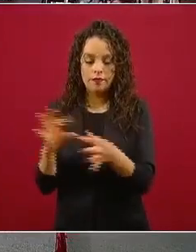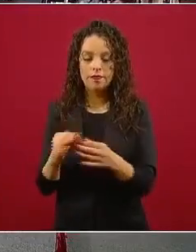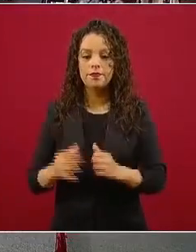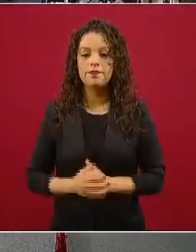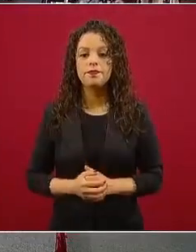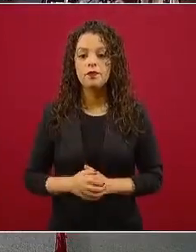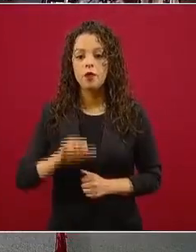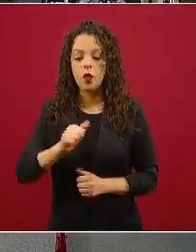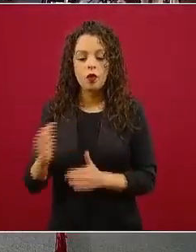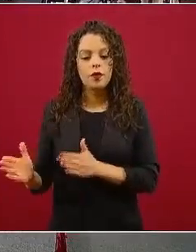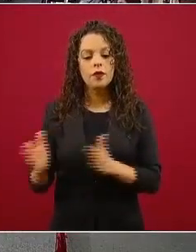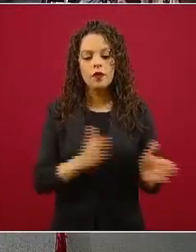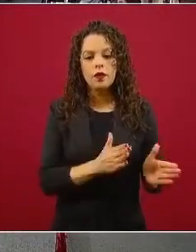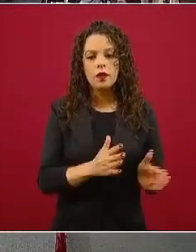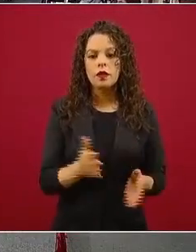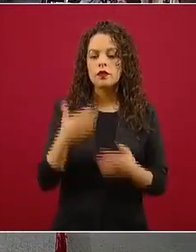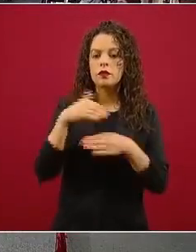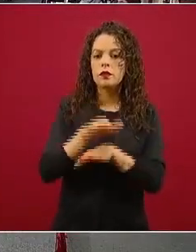tratado,